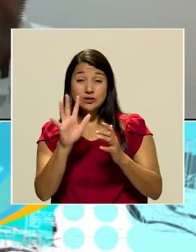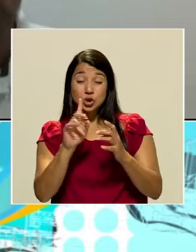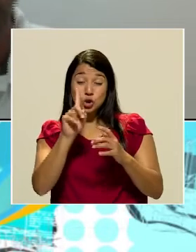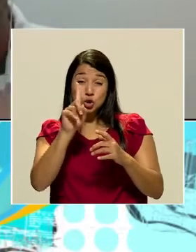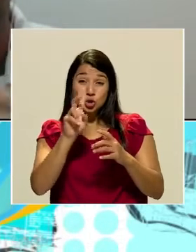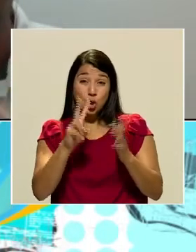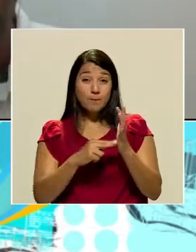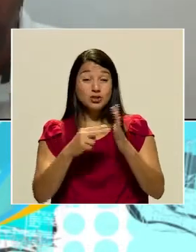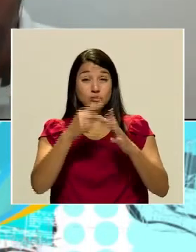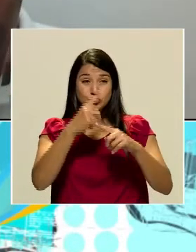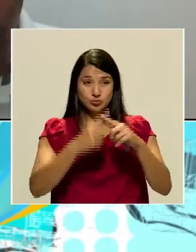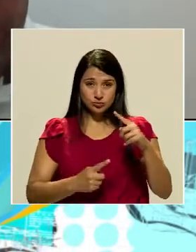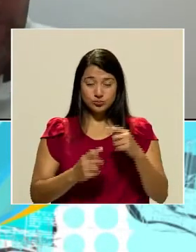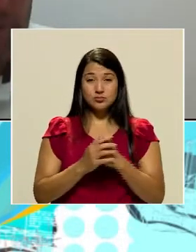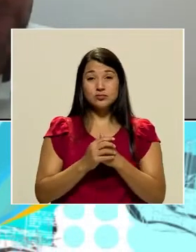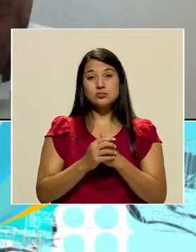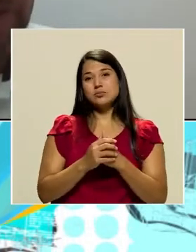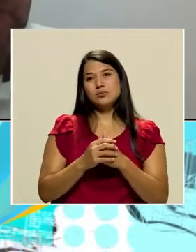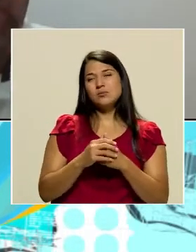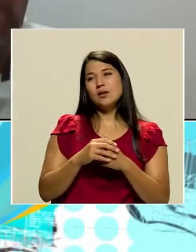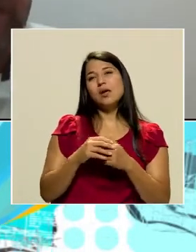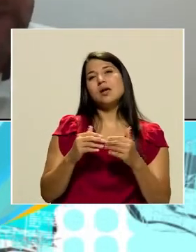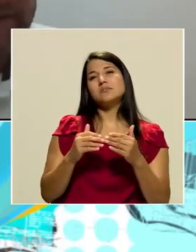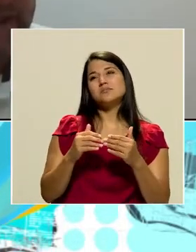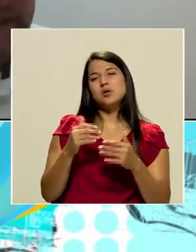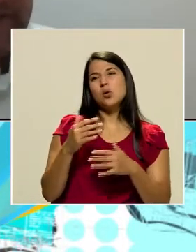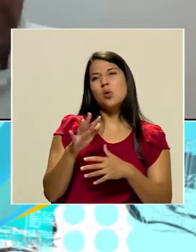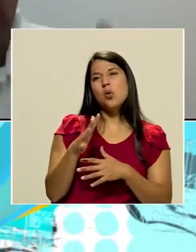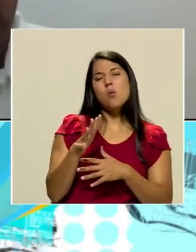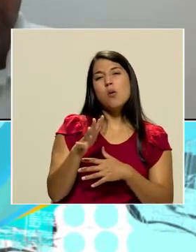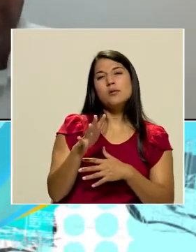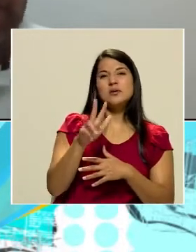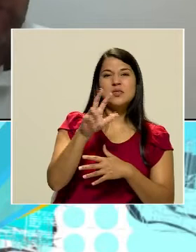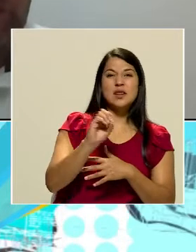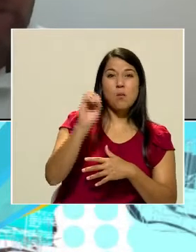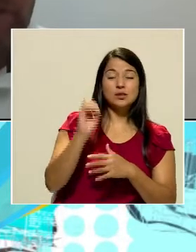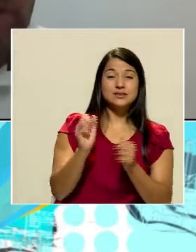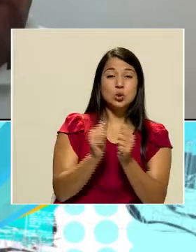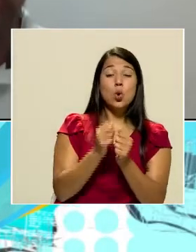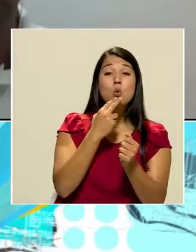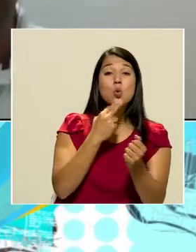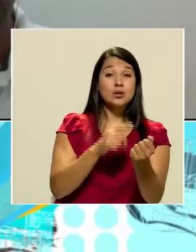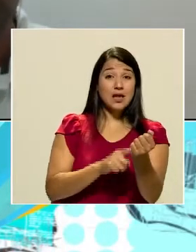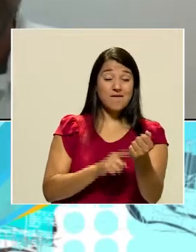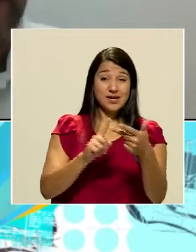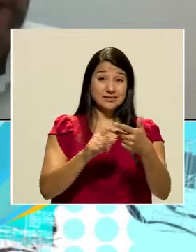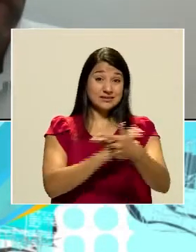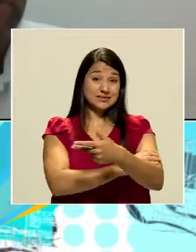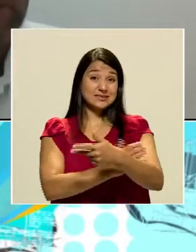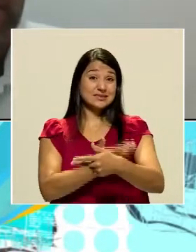65 años tenemos casi un 30% de población con diabetes. Si hablamos de hipertensión, tenemos cerca de